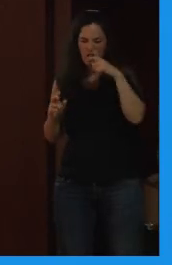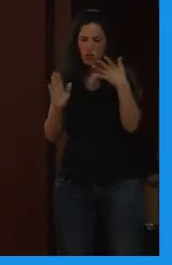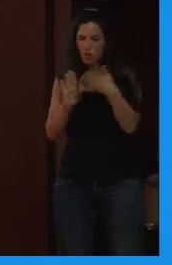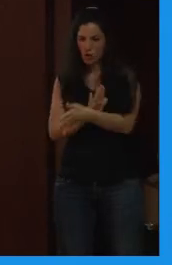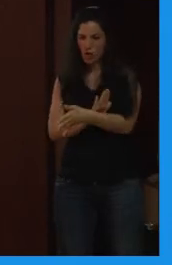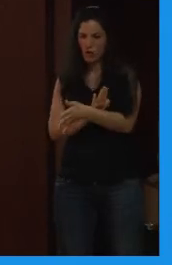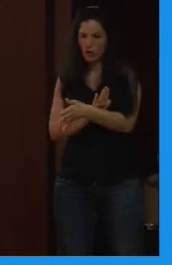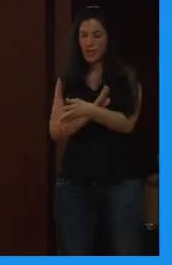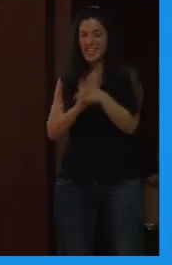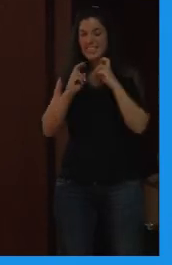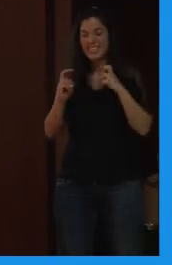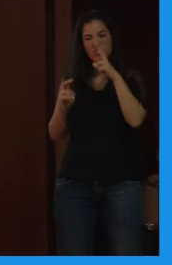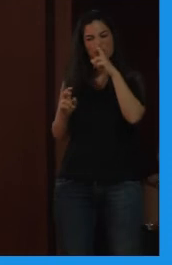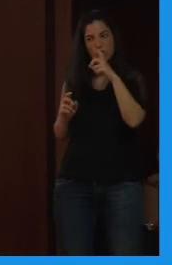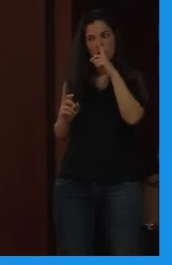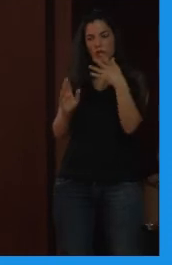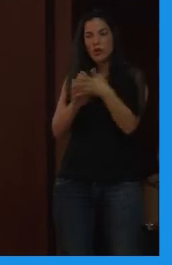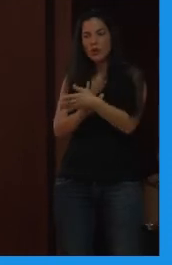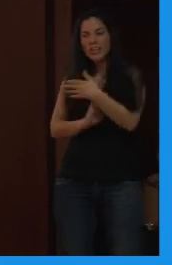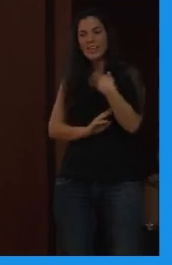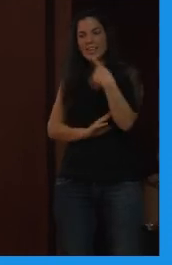de las hormonas que os estoy comentando.